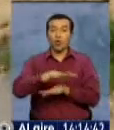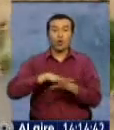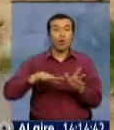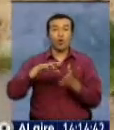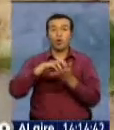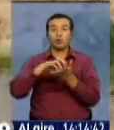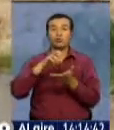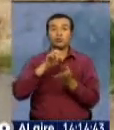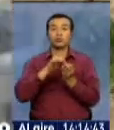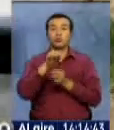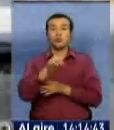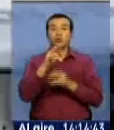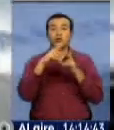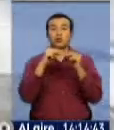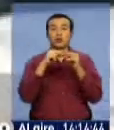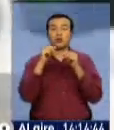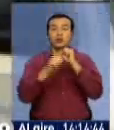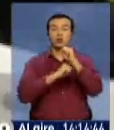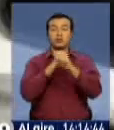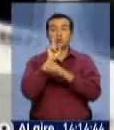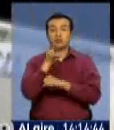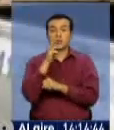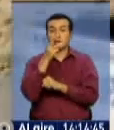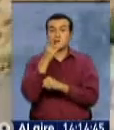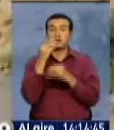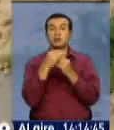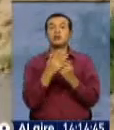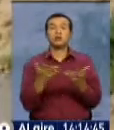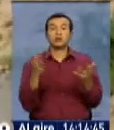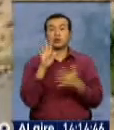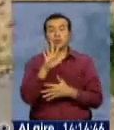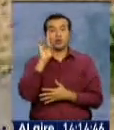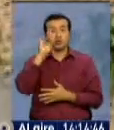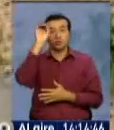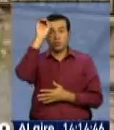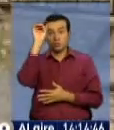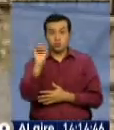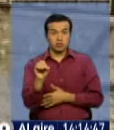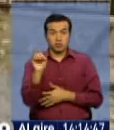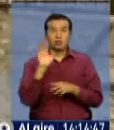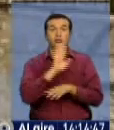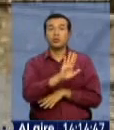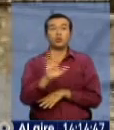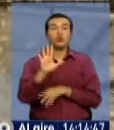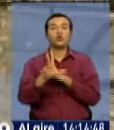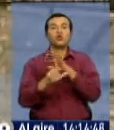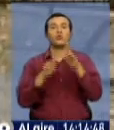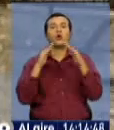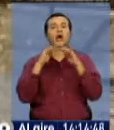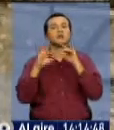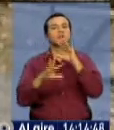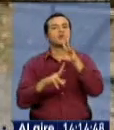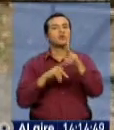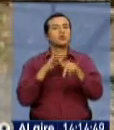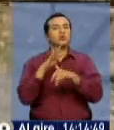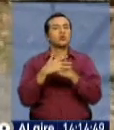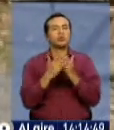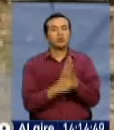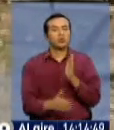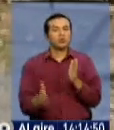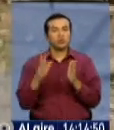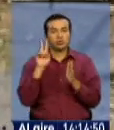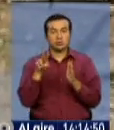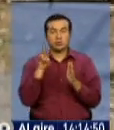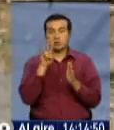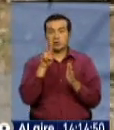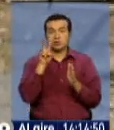Tena. En 2016, de todos los actos delictivos, el 58% correspondieron a robos a domicilios. En lo que va del año,